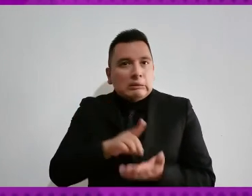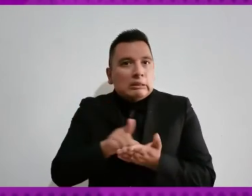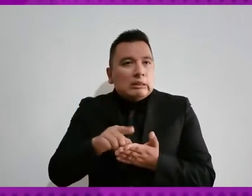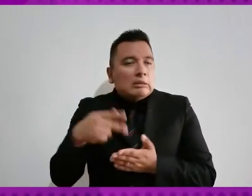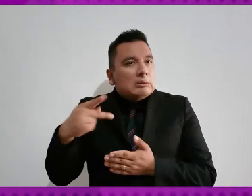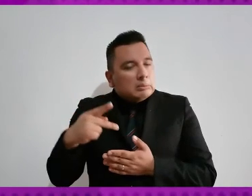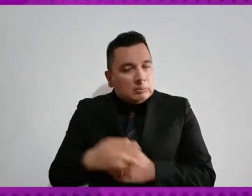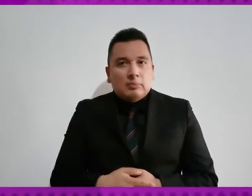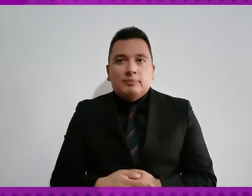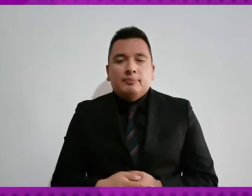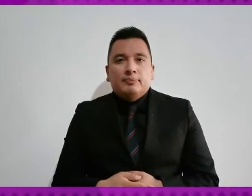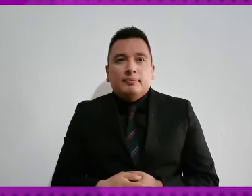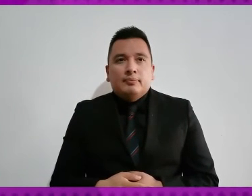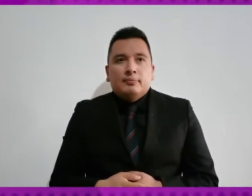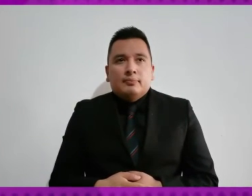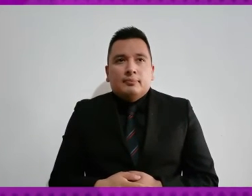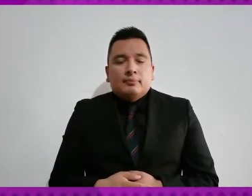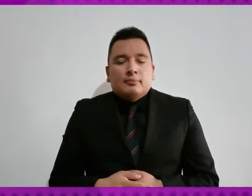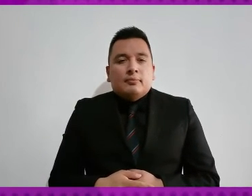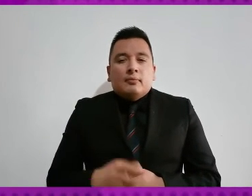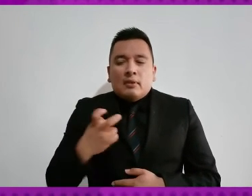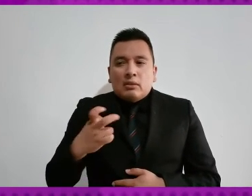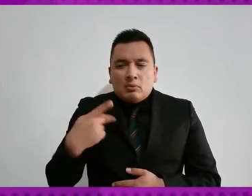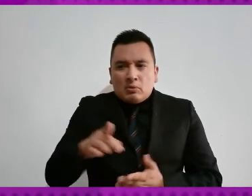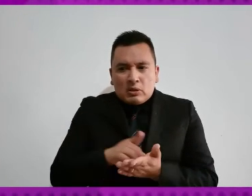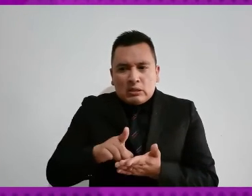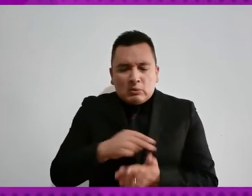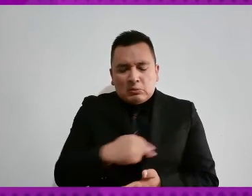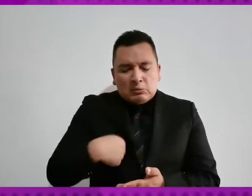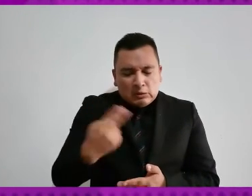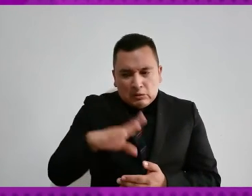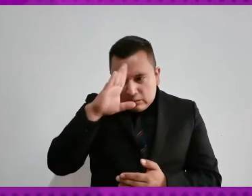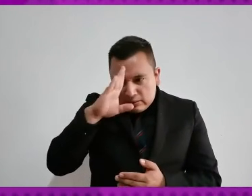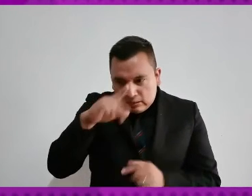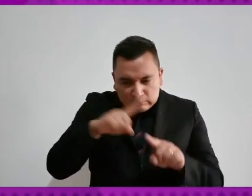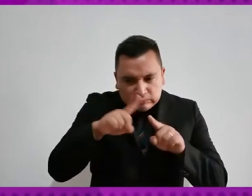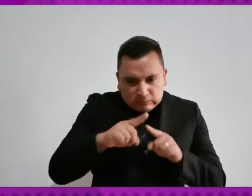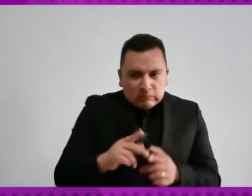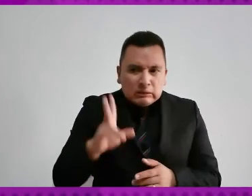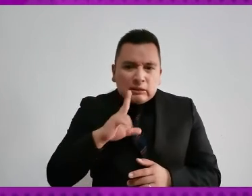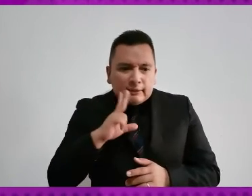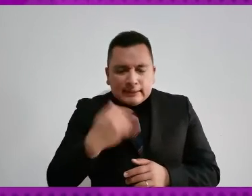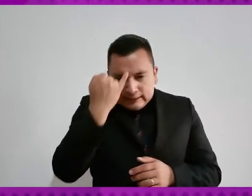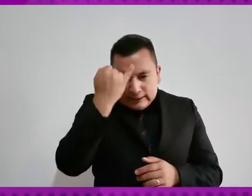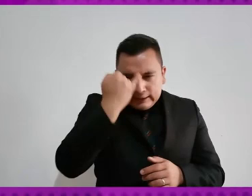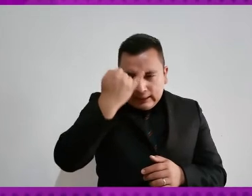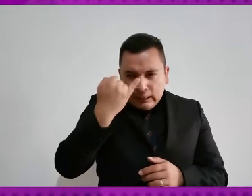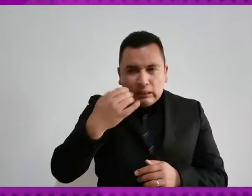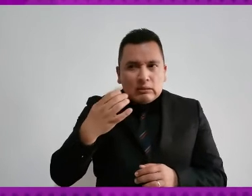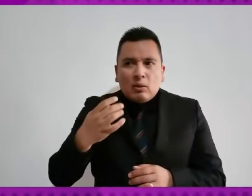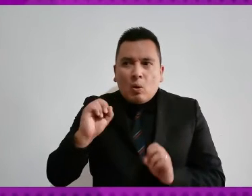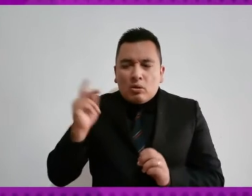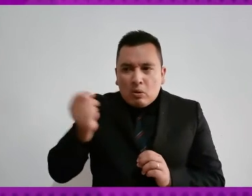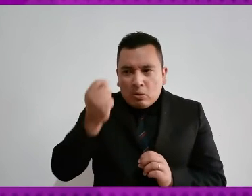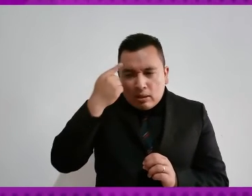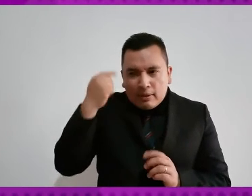ejercicio de un derecho, y el ejercicio de un derecho debe de haber los elementos técnicos, operativos, humanos que nos permitan innovar